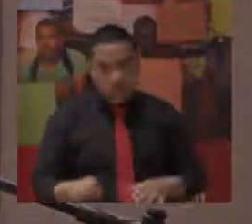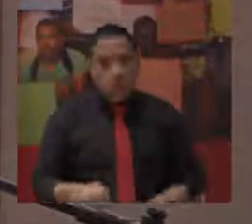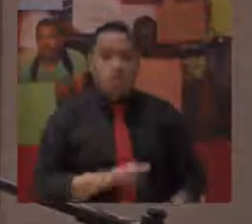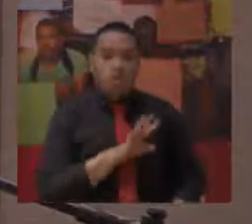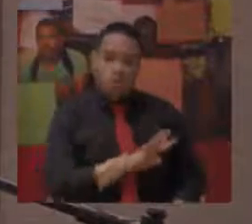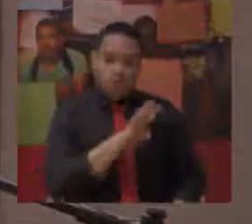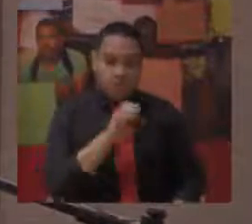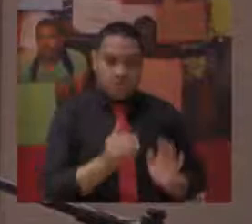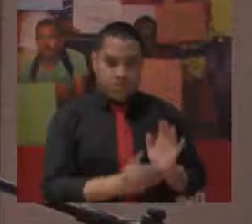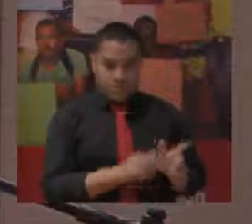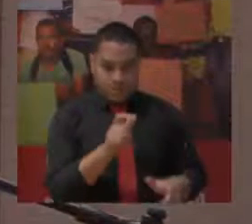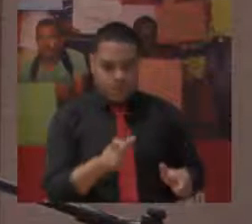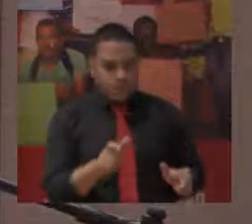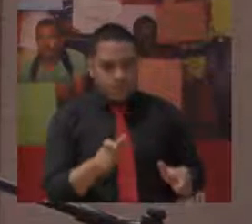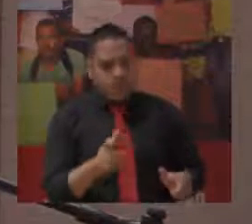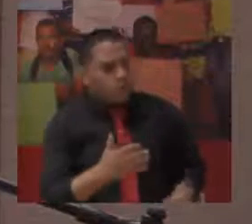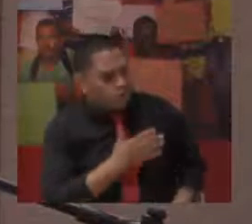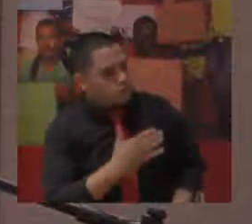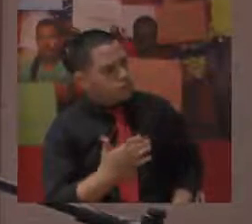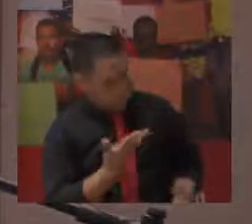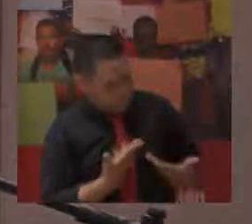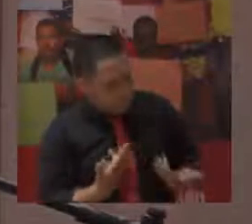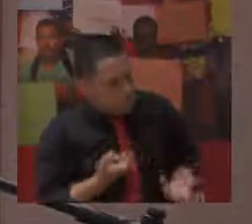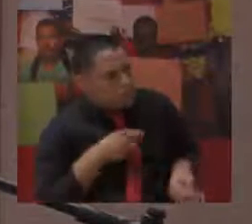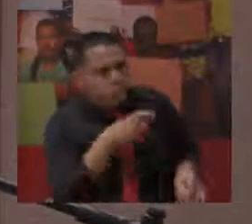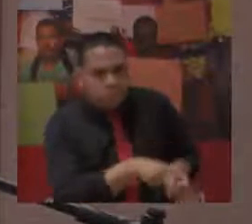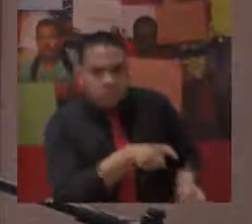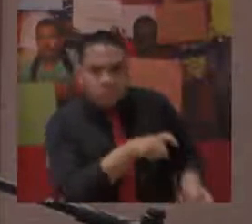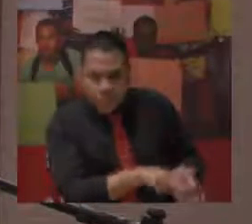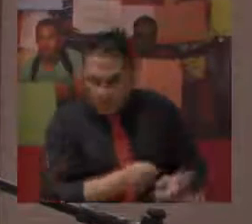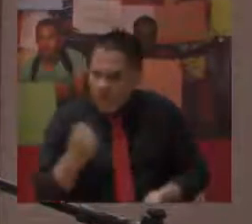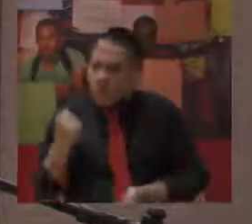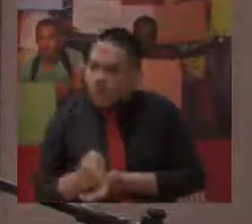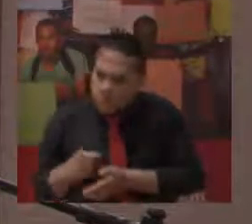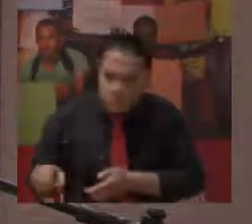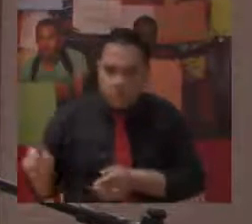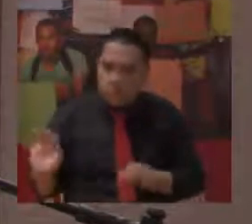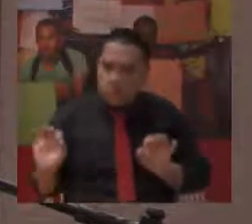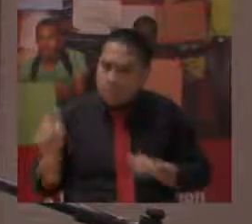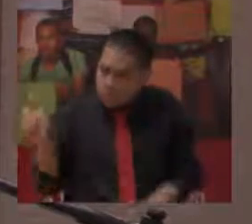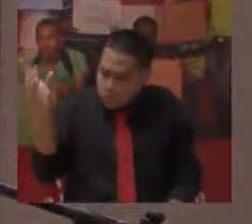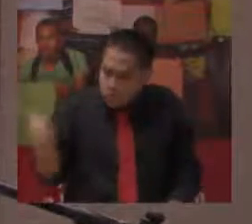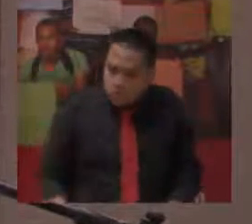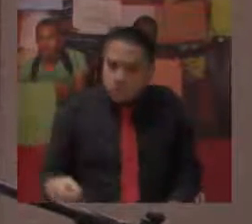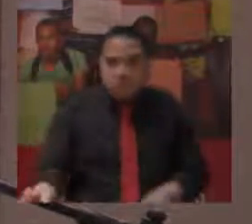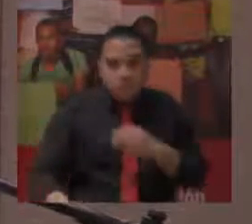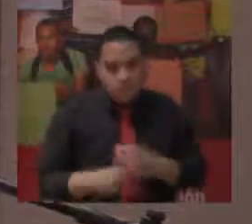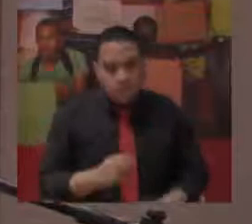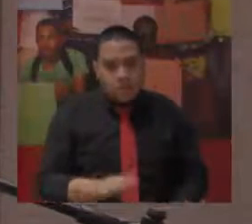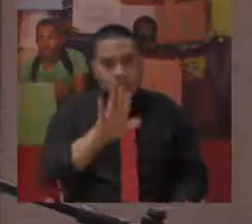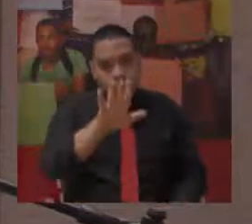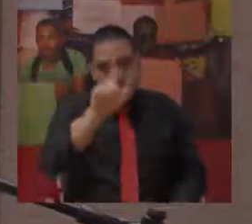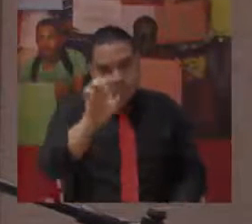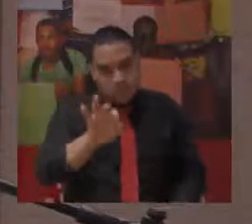de forma voluntaria. Hoy el 76% de ellos están comprometidos con la legalidad.